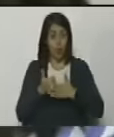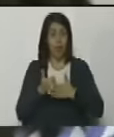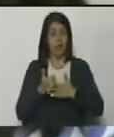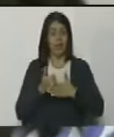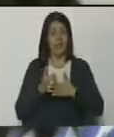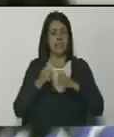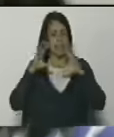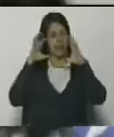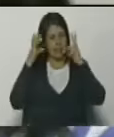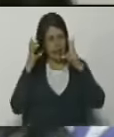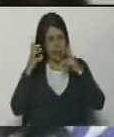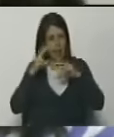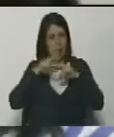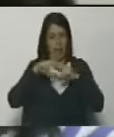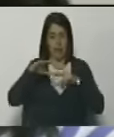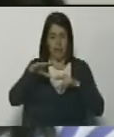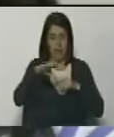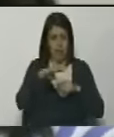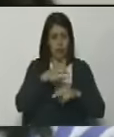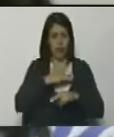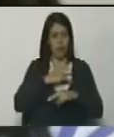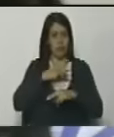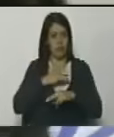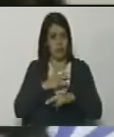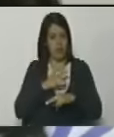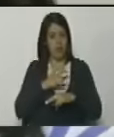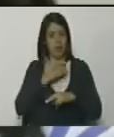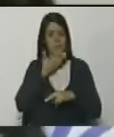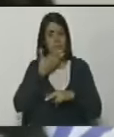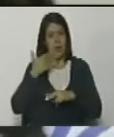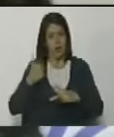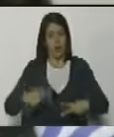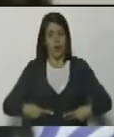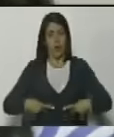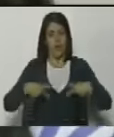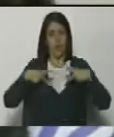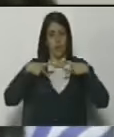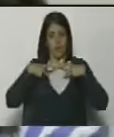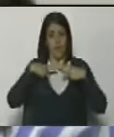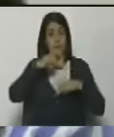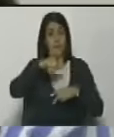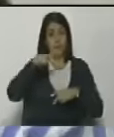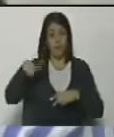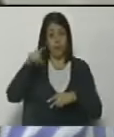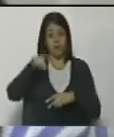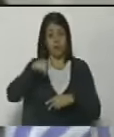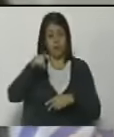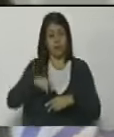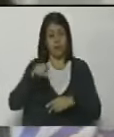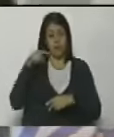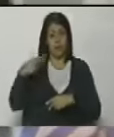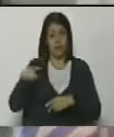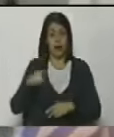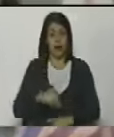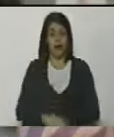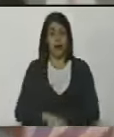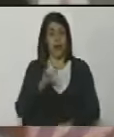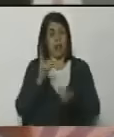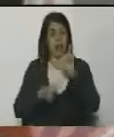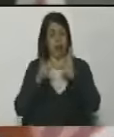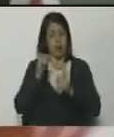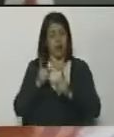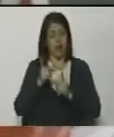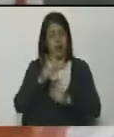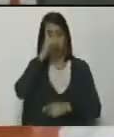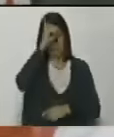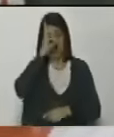esos animales que brindan apoyo emocional y mejoran la calidad de vida de quienes tienen algún